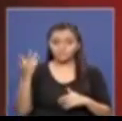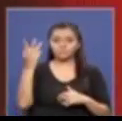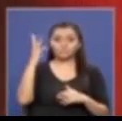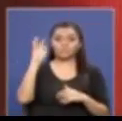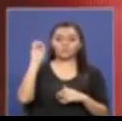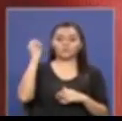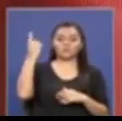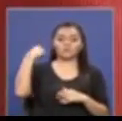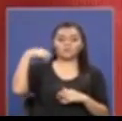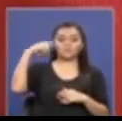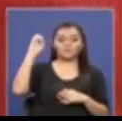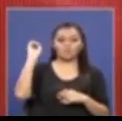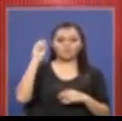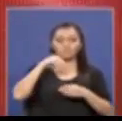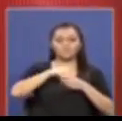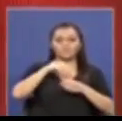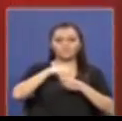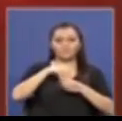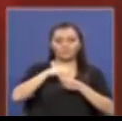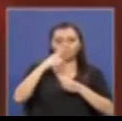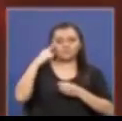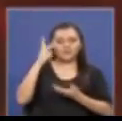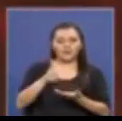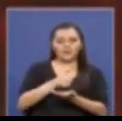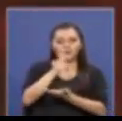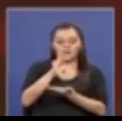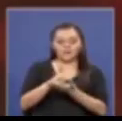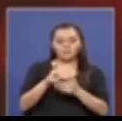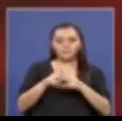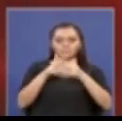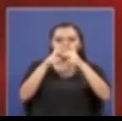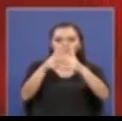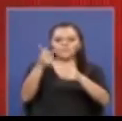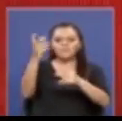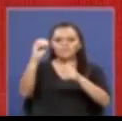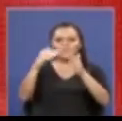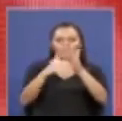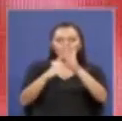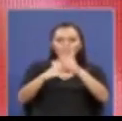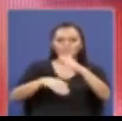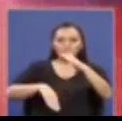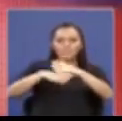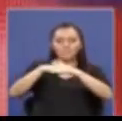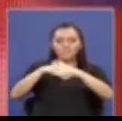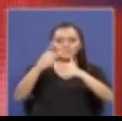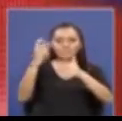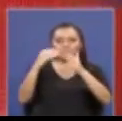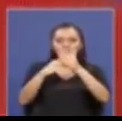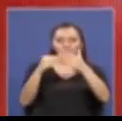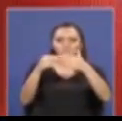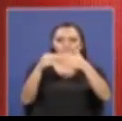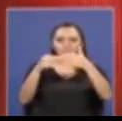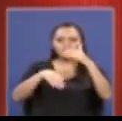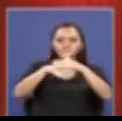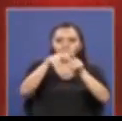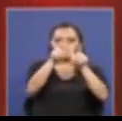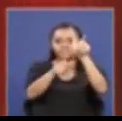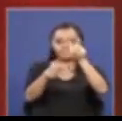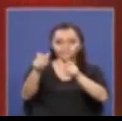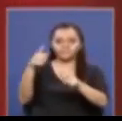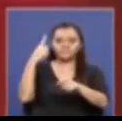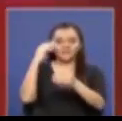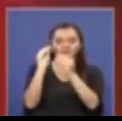40 millones en fondos para el Carchi, préstamo hasta 20 mil dólares, hasta 5 años plazo, para reestructuración de